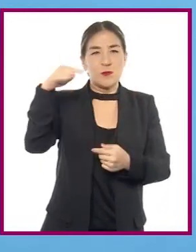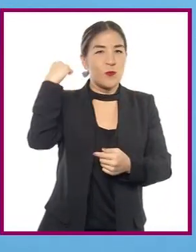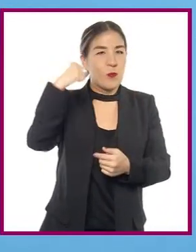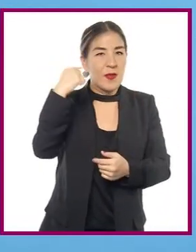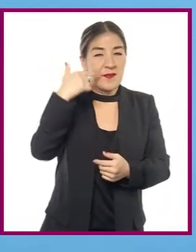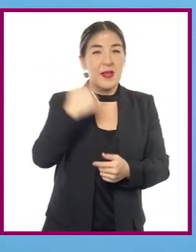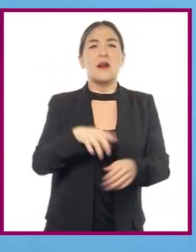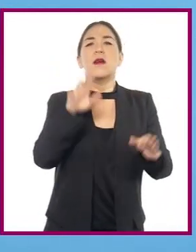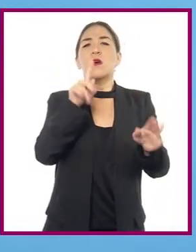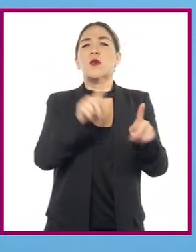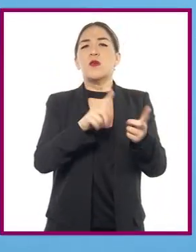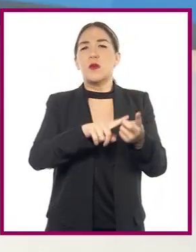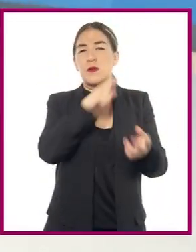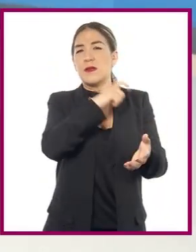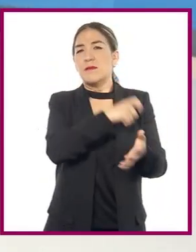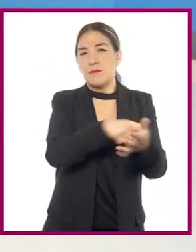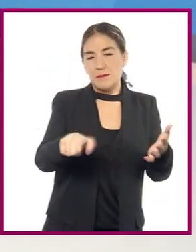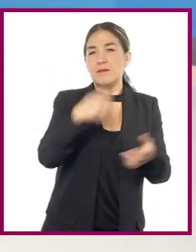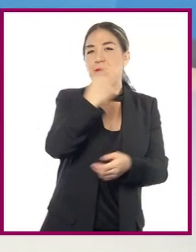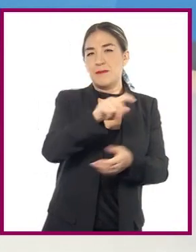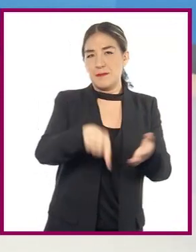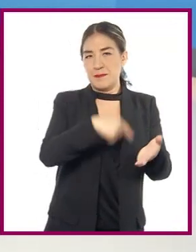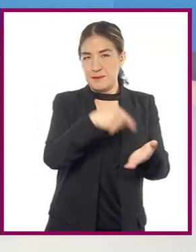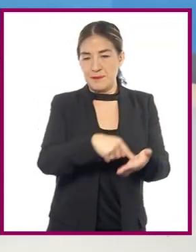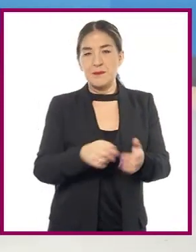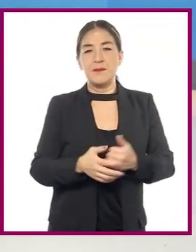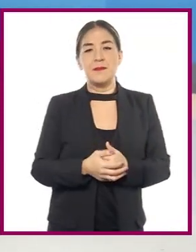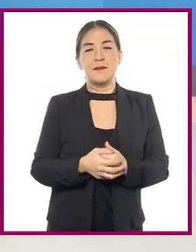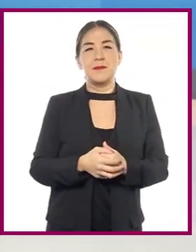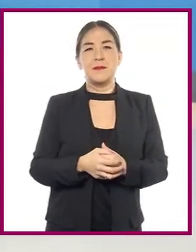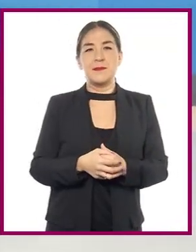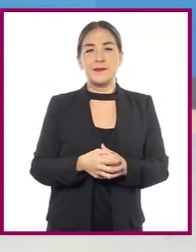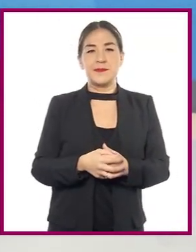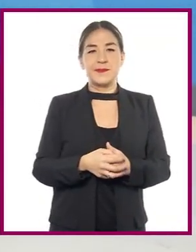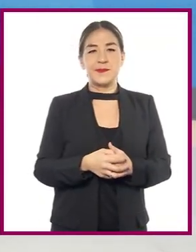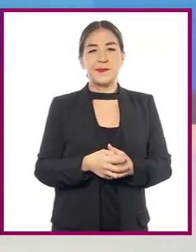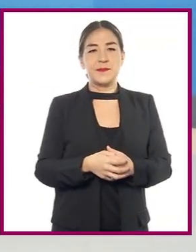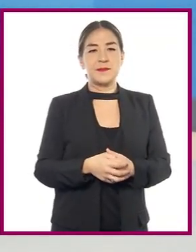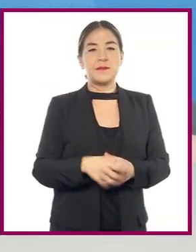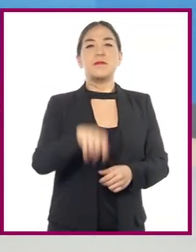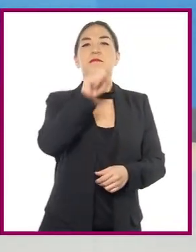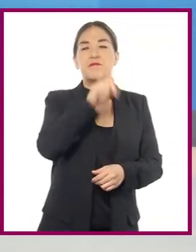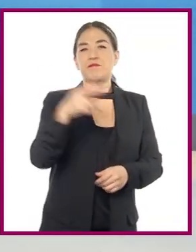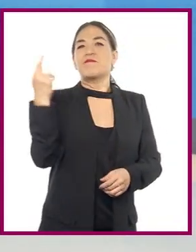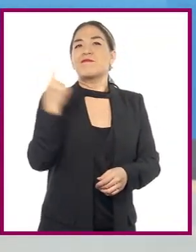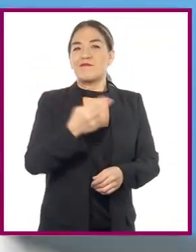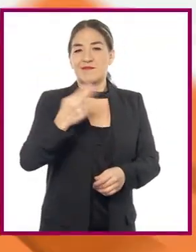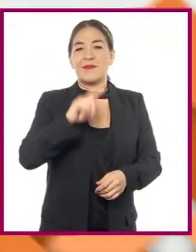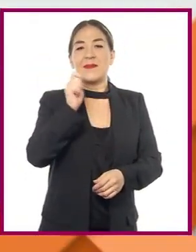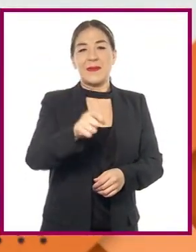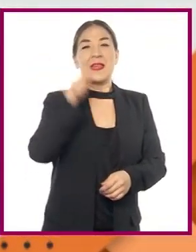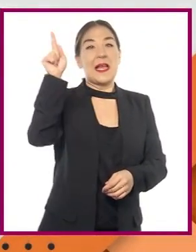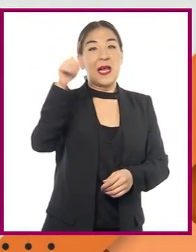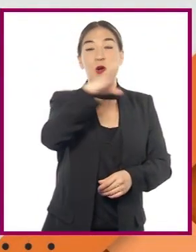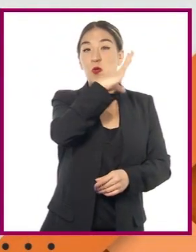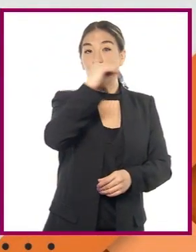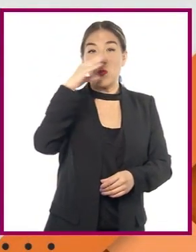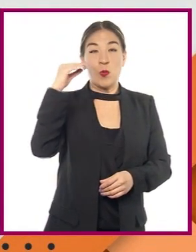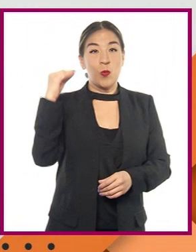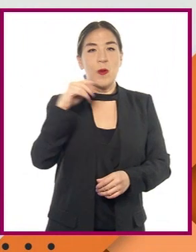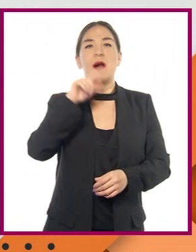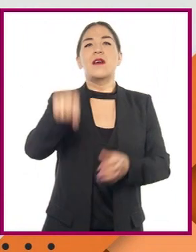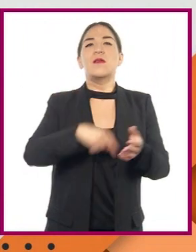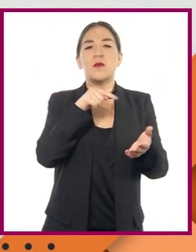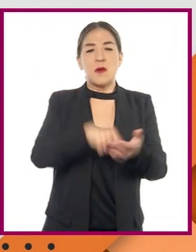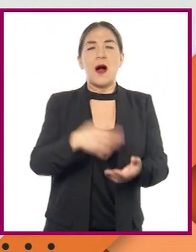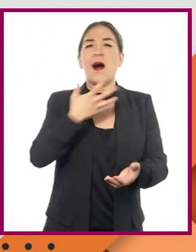a medio real cada uno. Sobre todo, es bueno proveerse en La Habana, donde se detienen